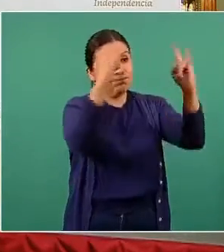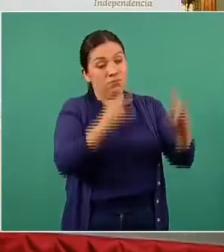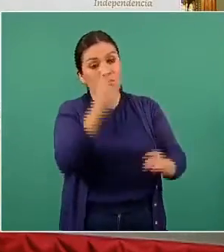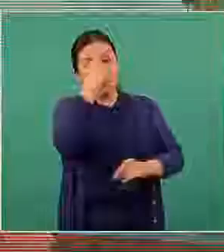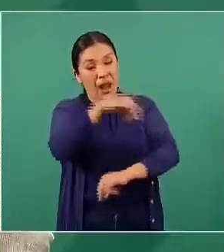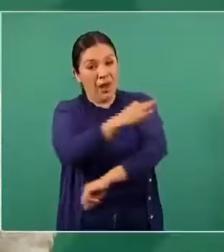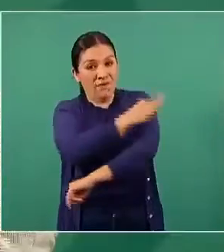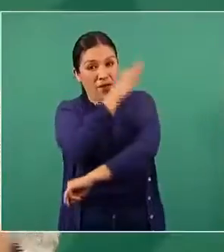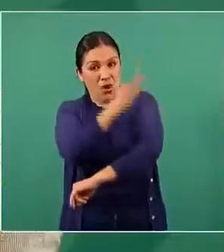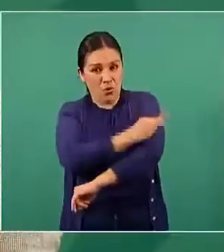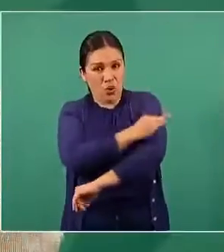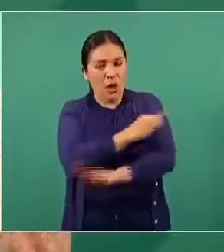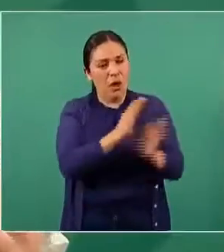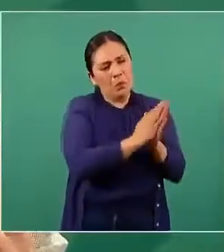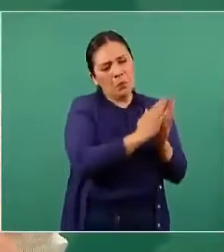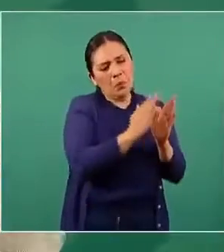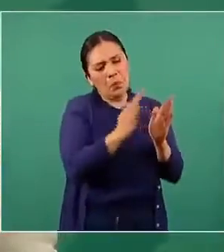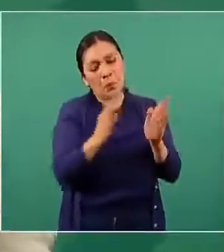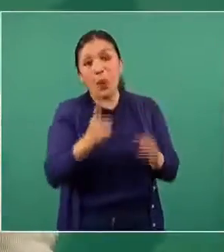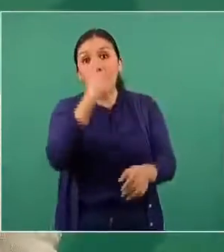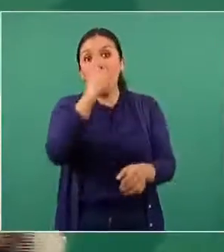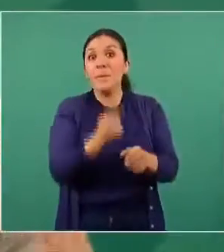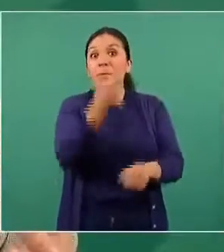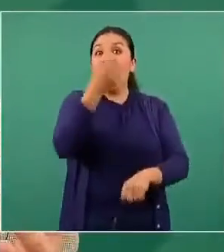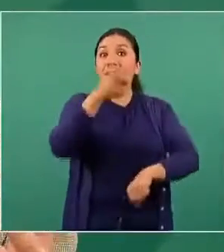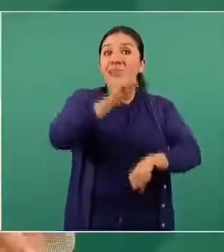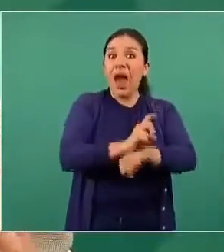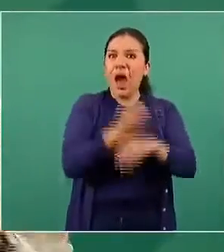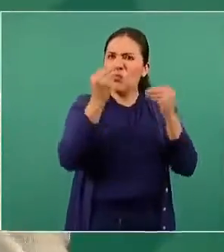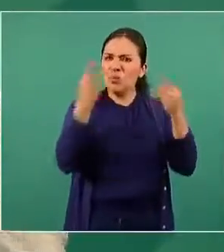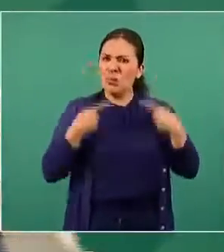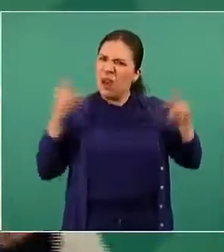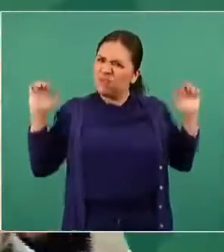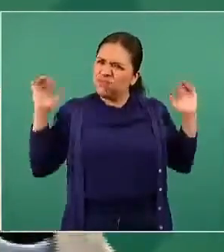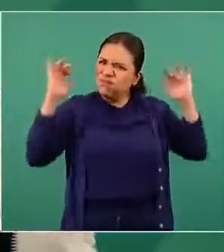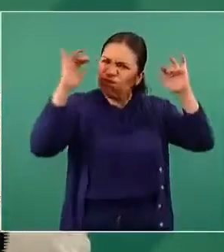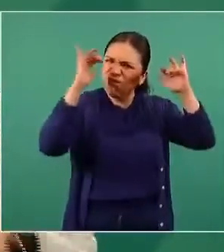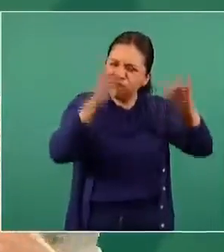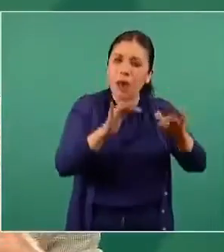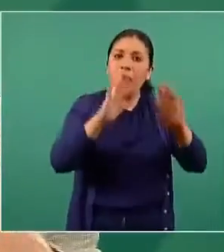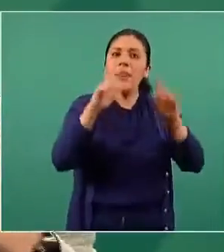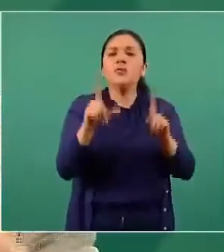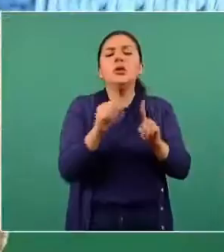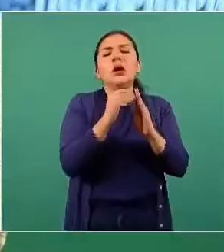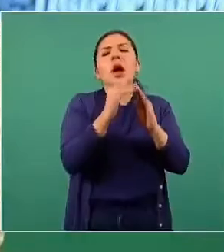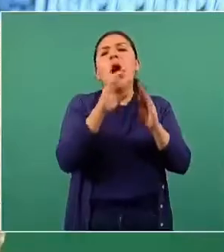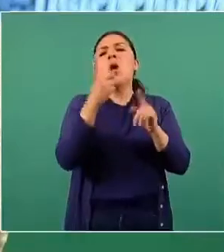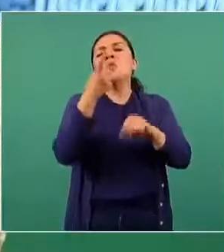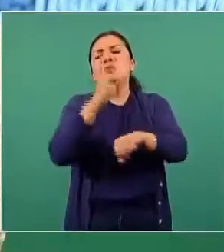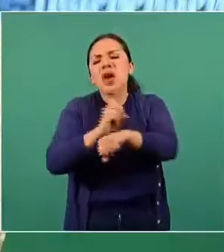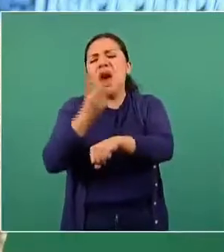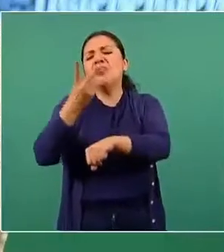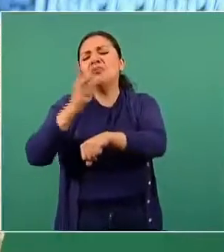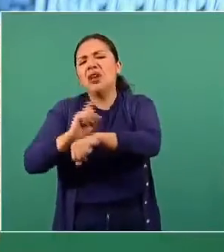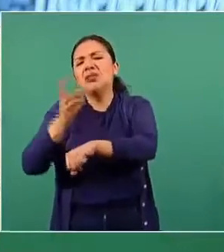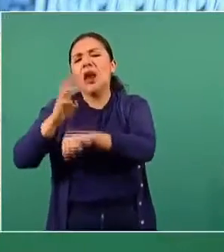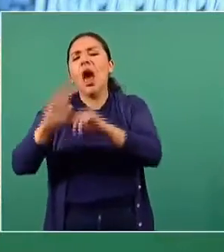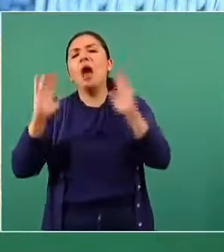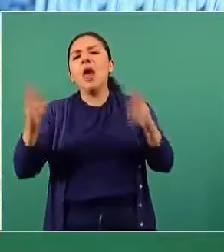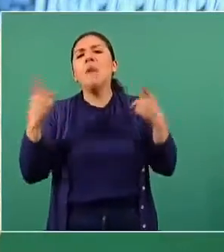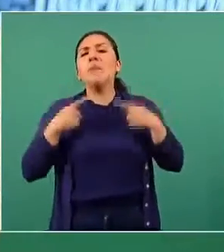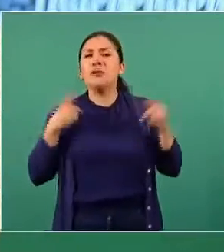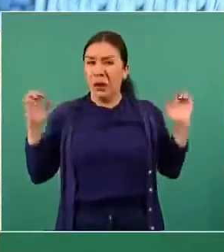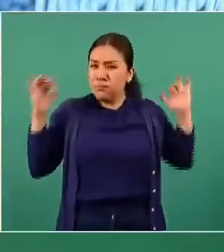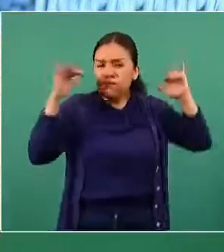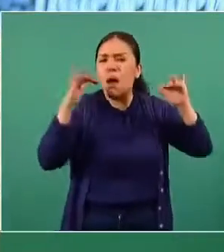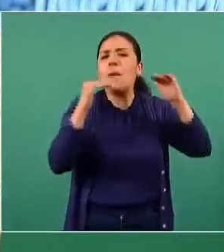semana y se va logrando la meta. Conforme termina la semana, empieza a disminuir la cantidad de vacunas que se